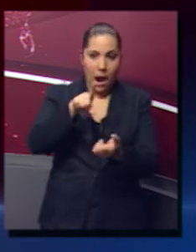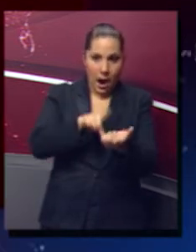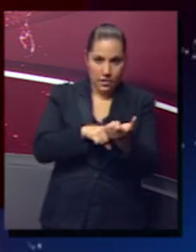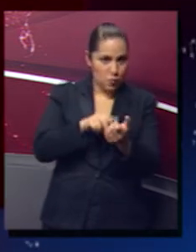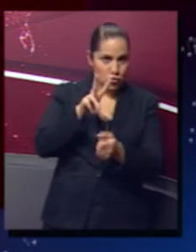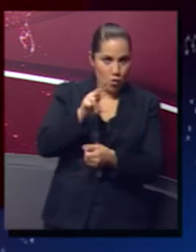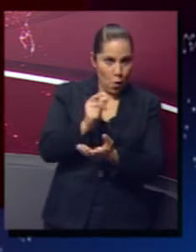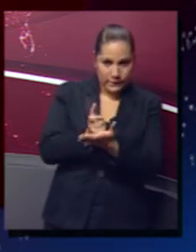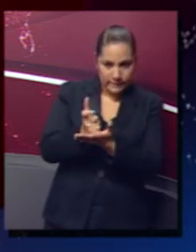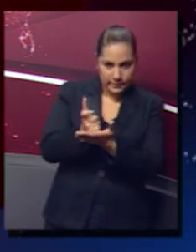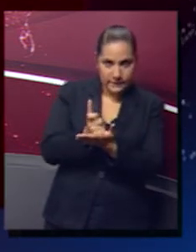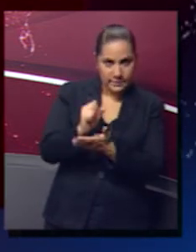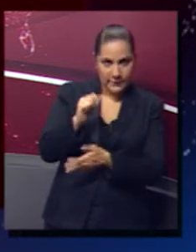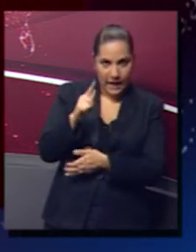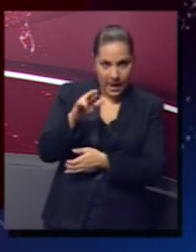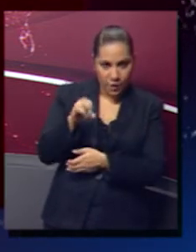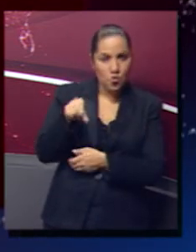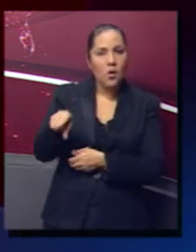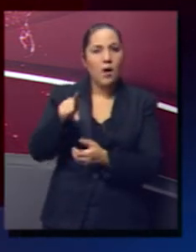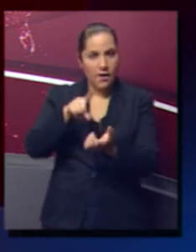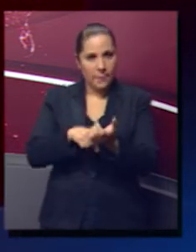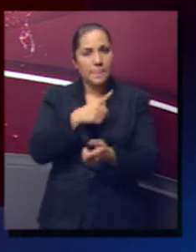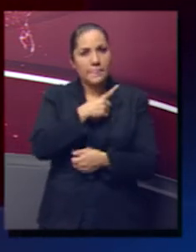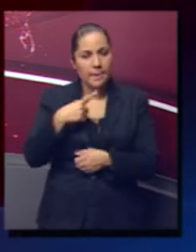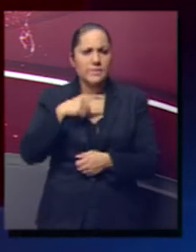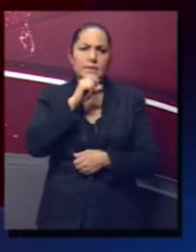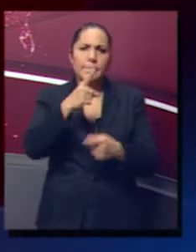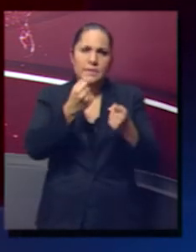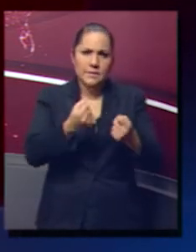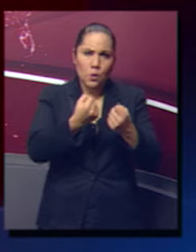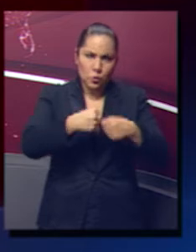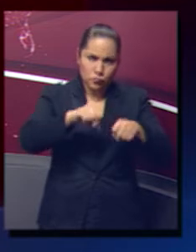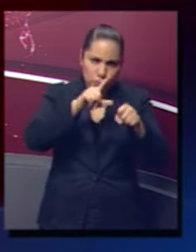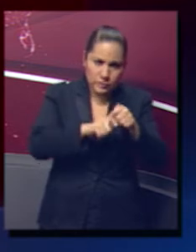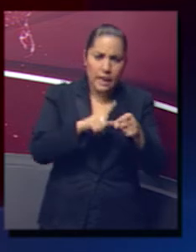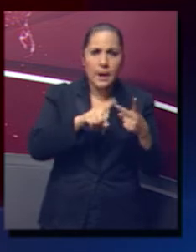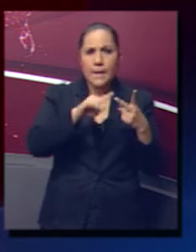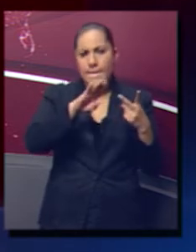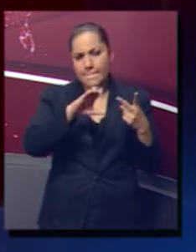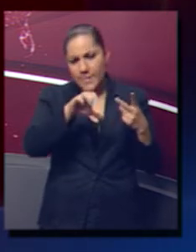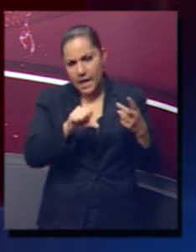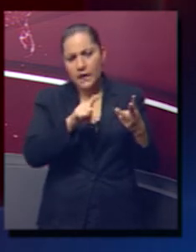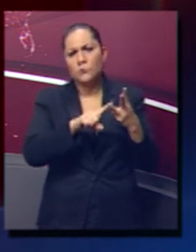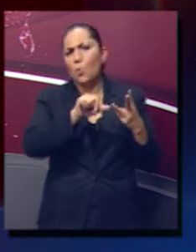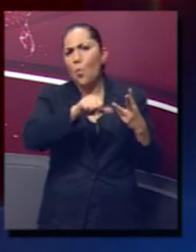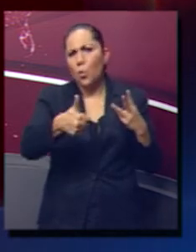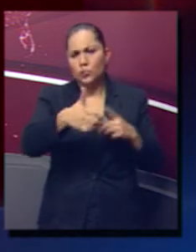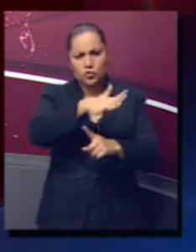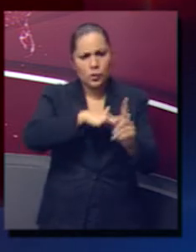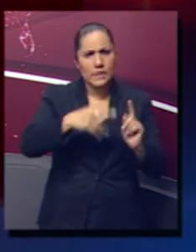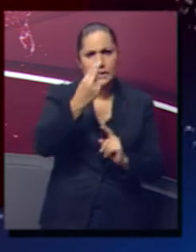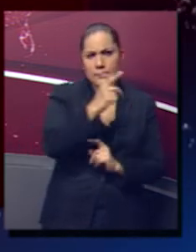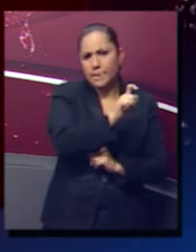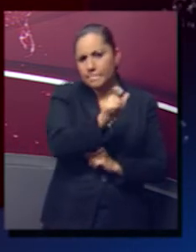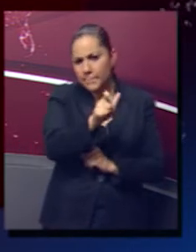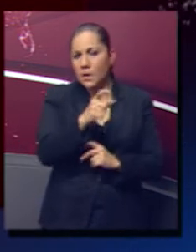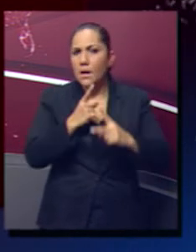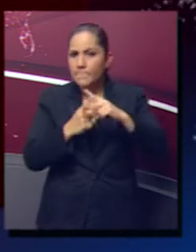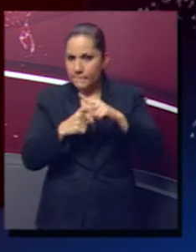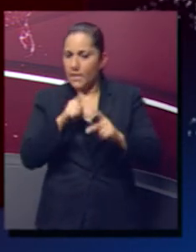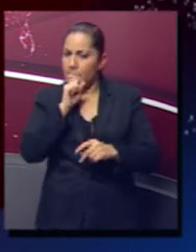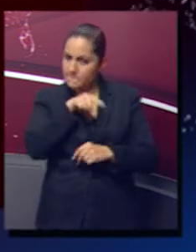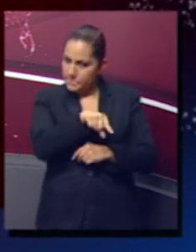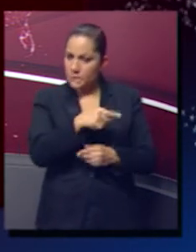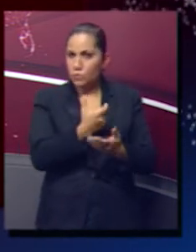a la del salario, incluidas todas las prestaciones de seguridad social, así como becas y otras transferencias sociales. Una más por la que